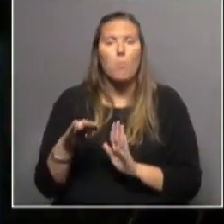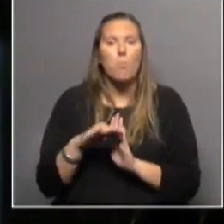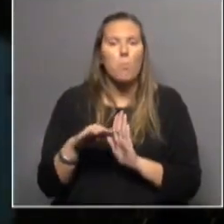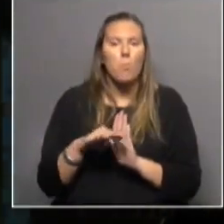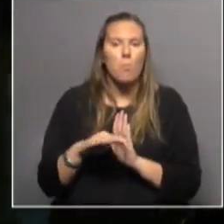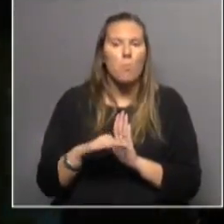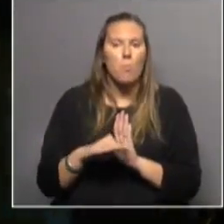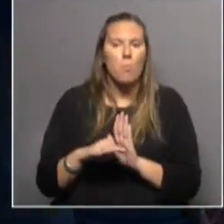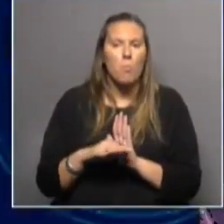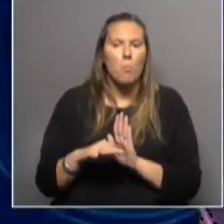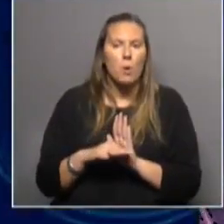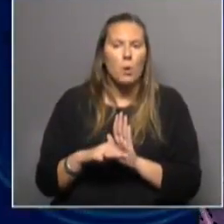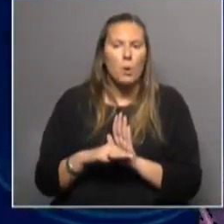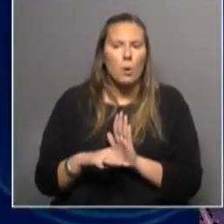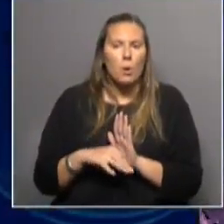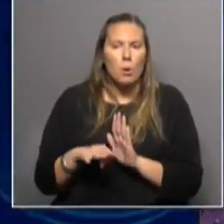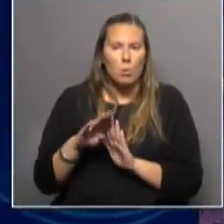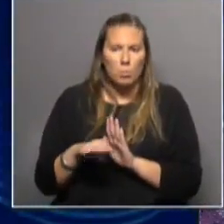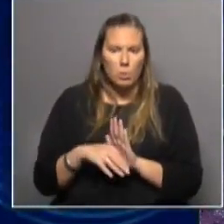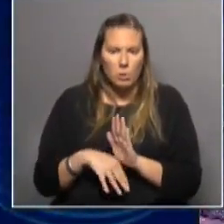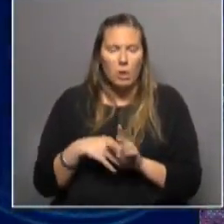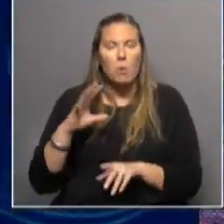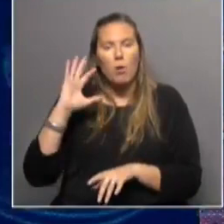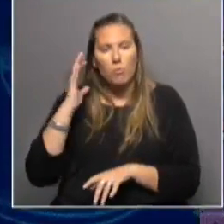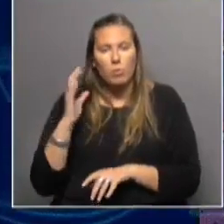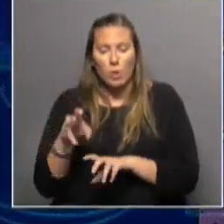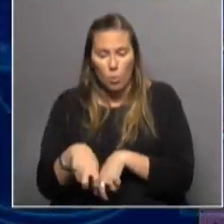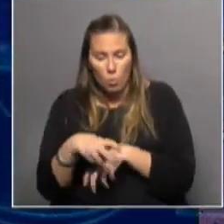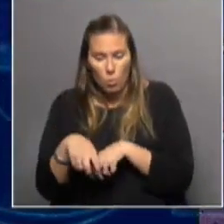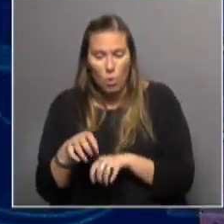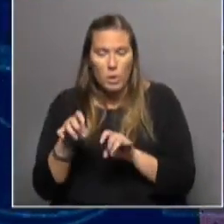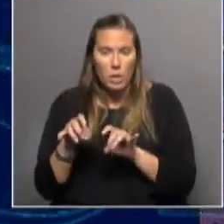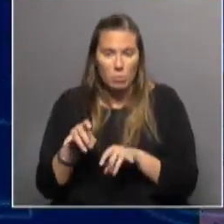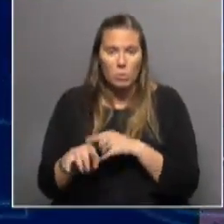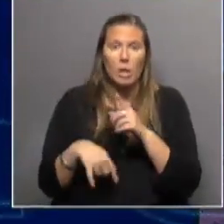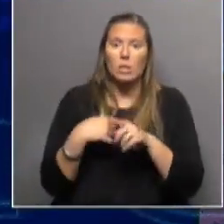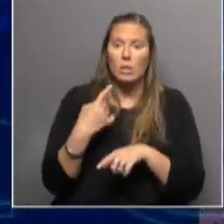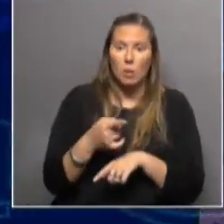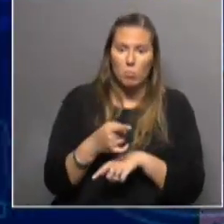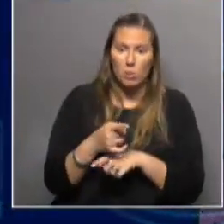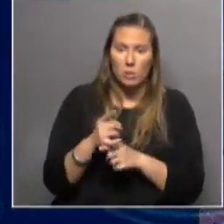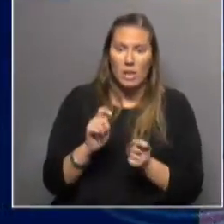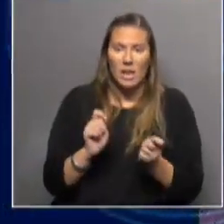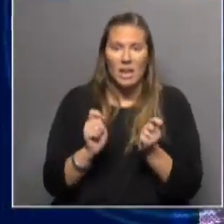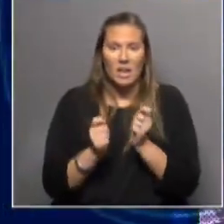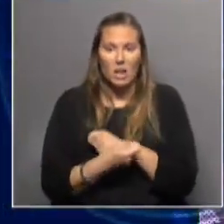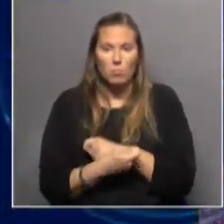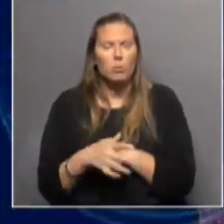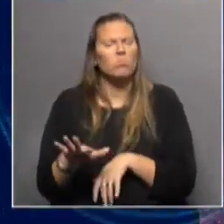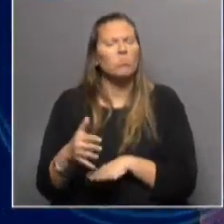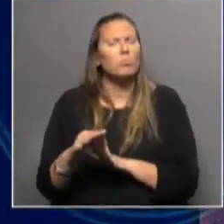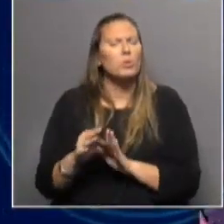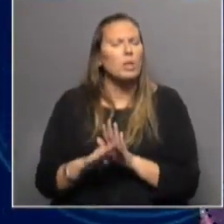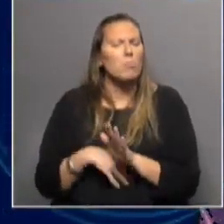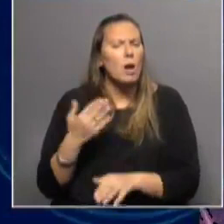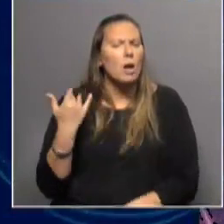de fruticultura orgánica después programas de transición hortícolas ¿en qué consiste el programa?